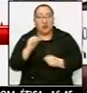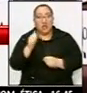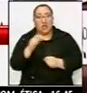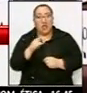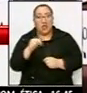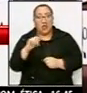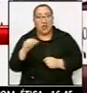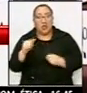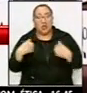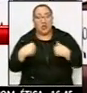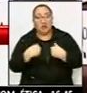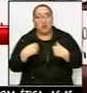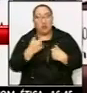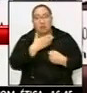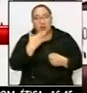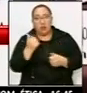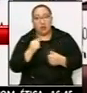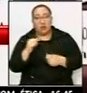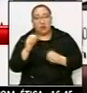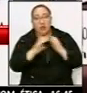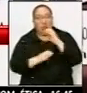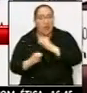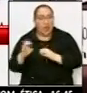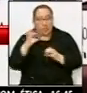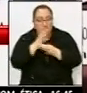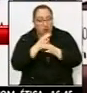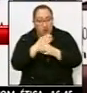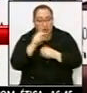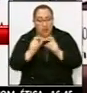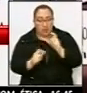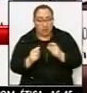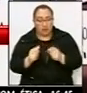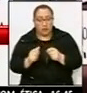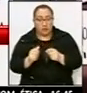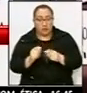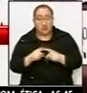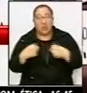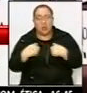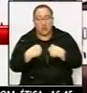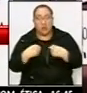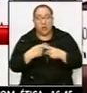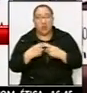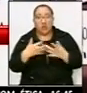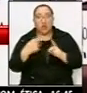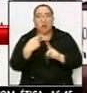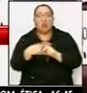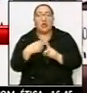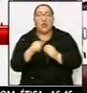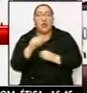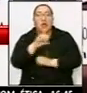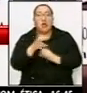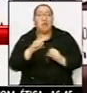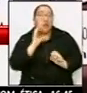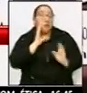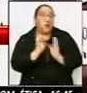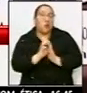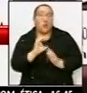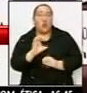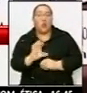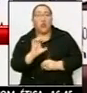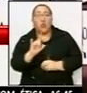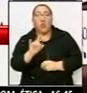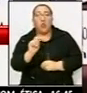animal y el mejoramiento genético. Y hay experiencias positivas en Cajamarca, tenemos, por ejemplo, en